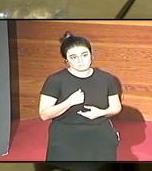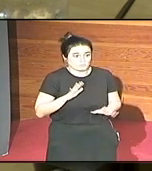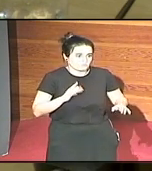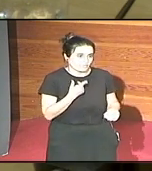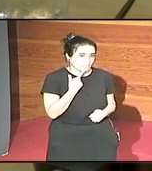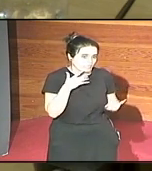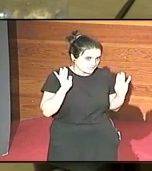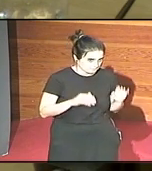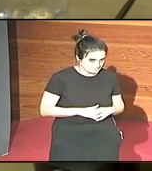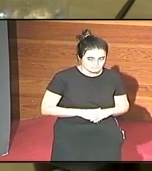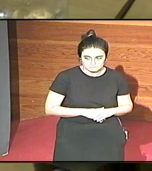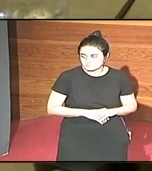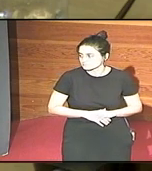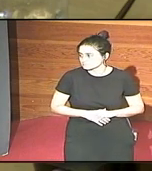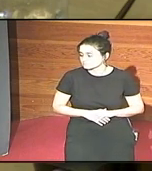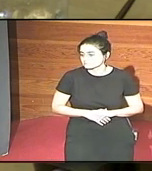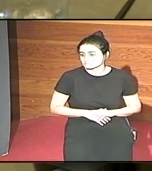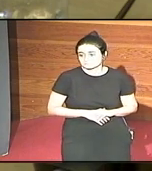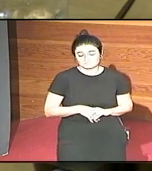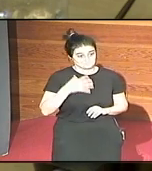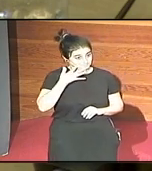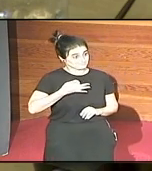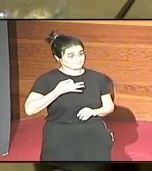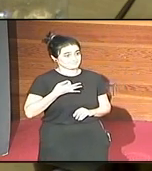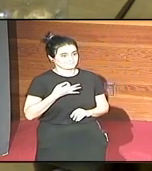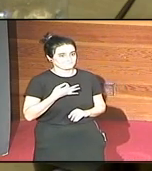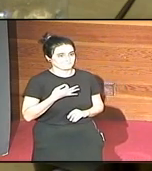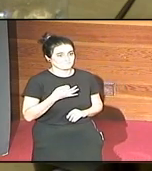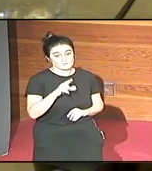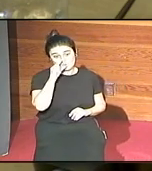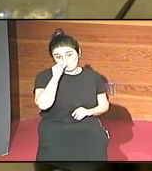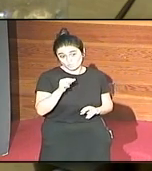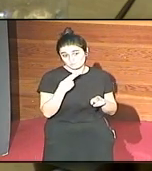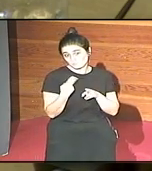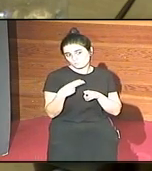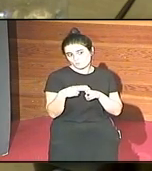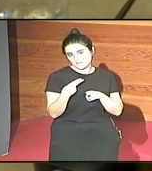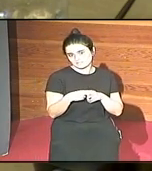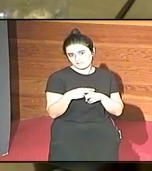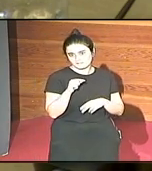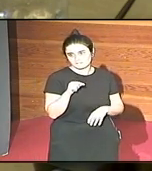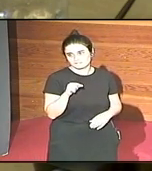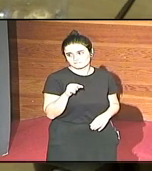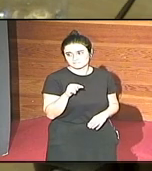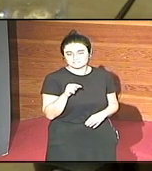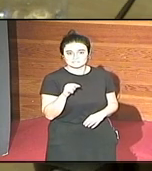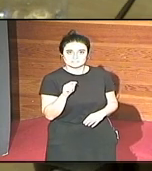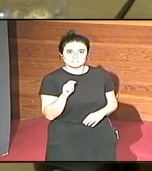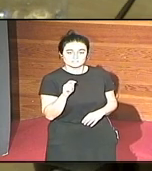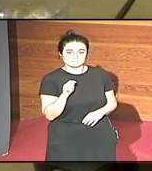dicen. De hecho, la política de Putin ha conseguido toda una serie